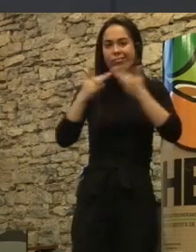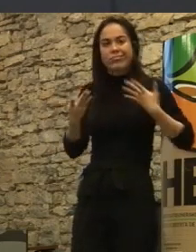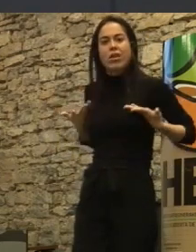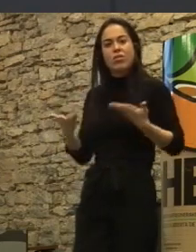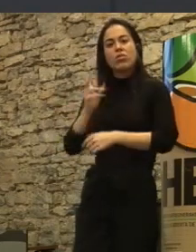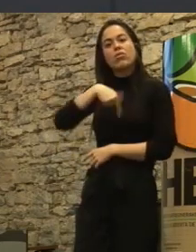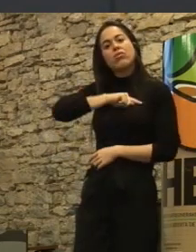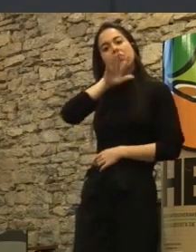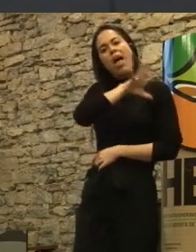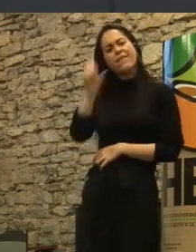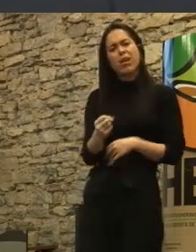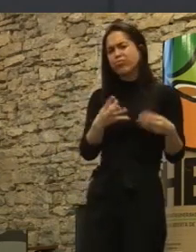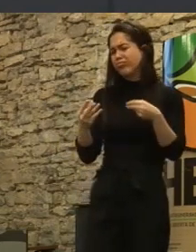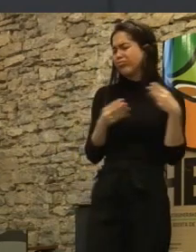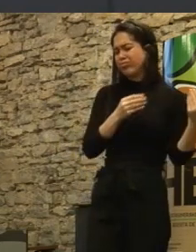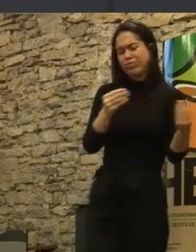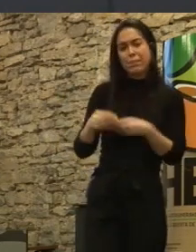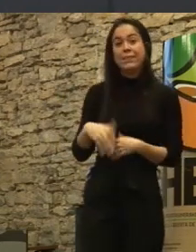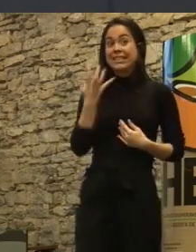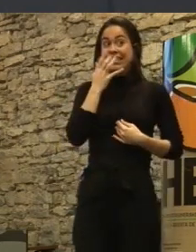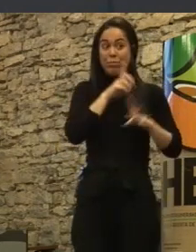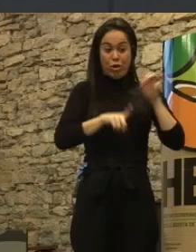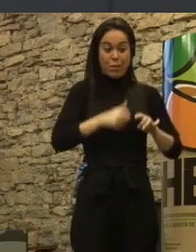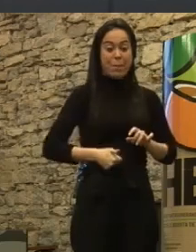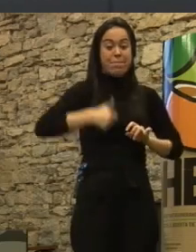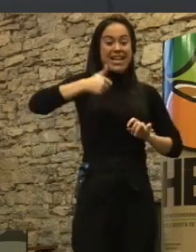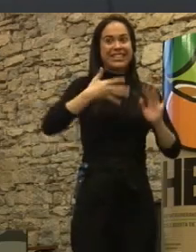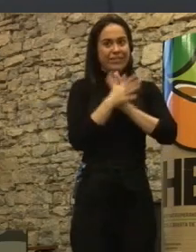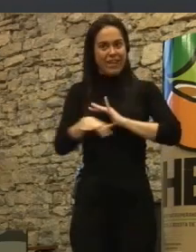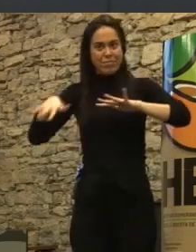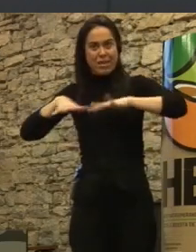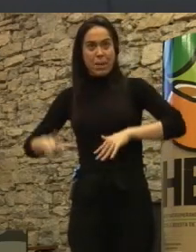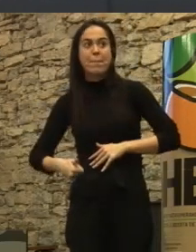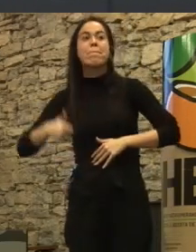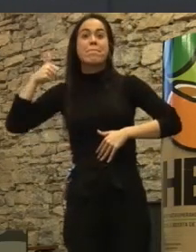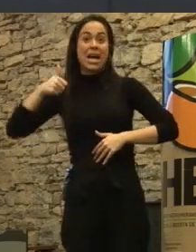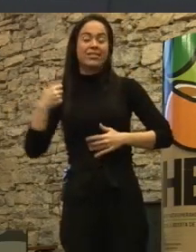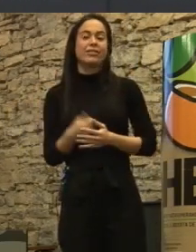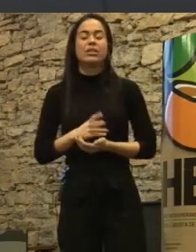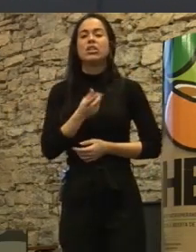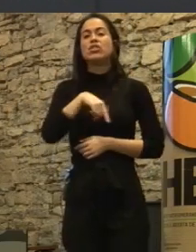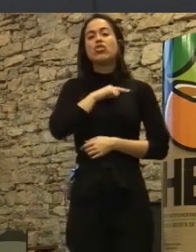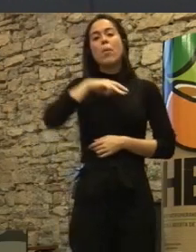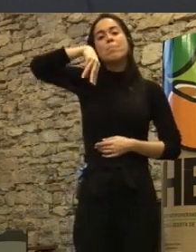donde tenemos muchísimos emprendedores, porque cuanto más problemas, más emprendedores, lógicamente, hemos sido capaces, gracias